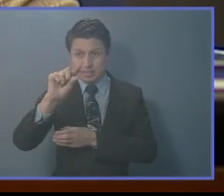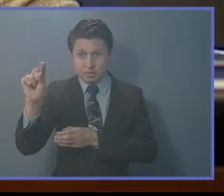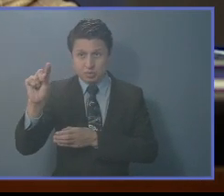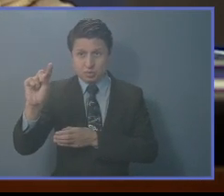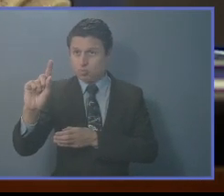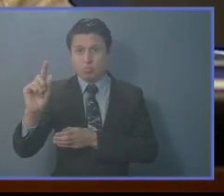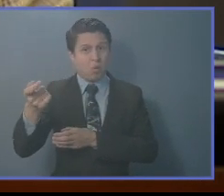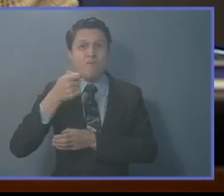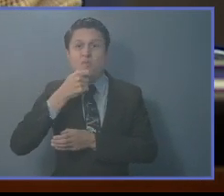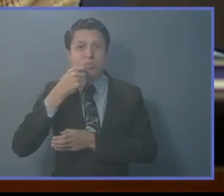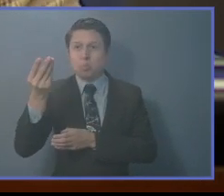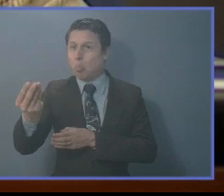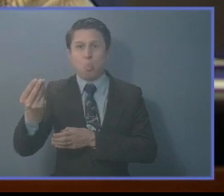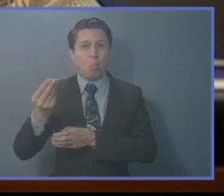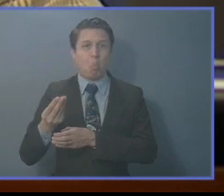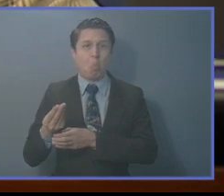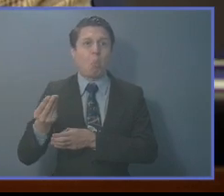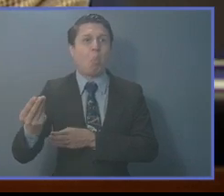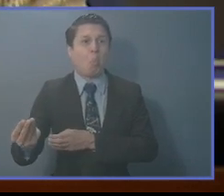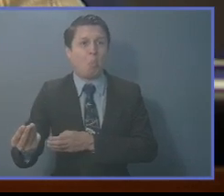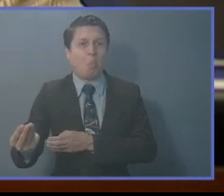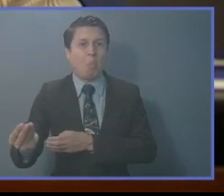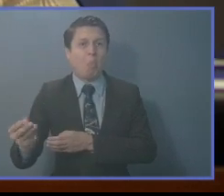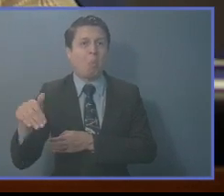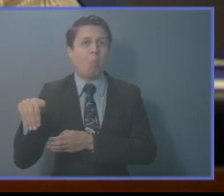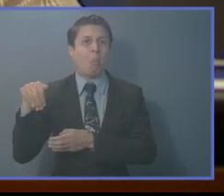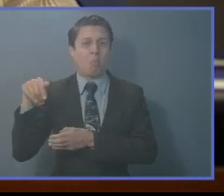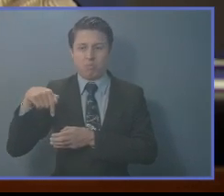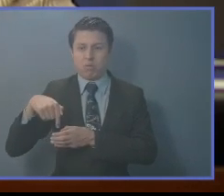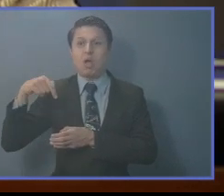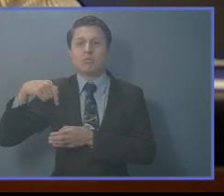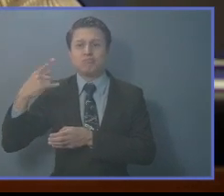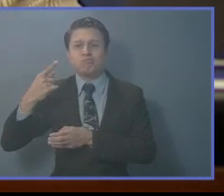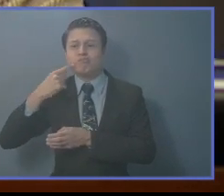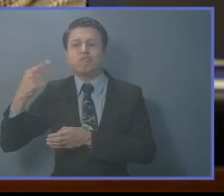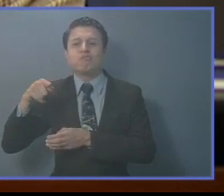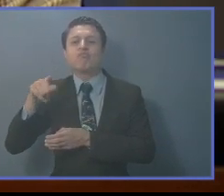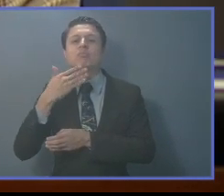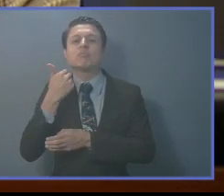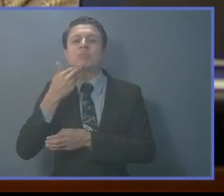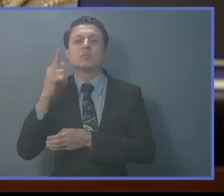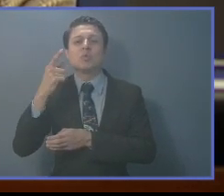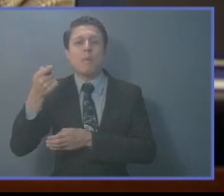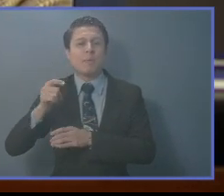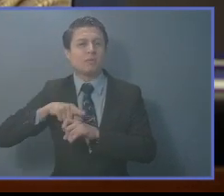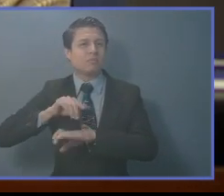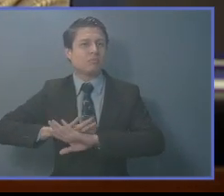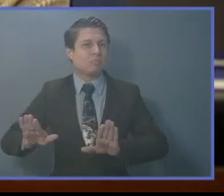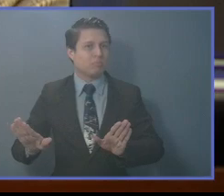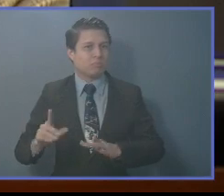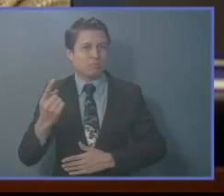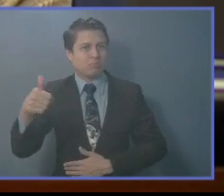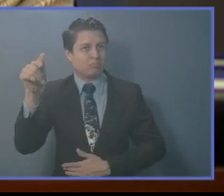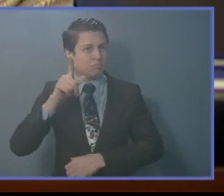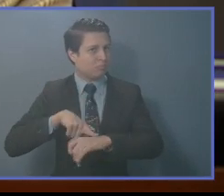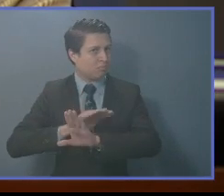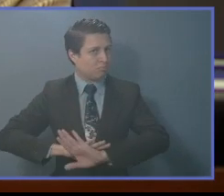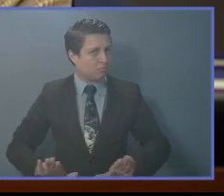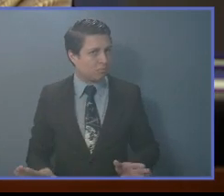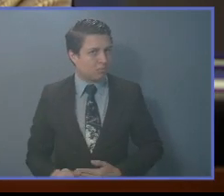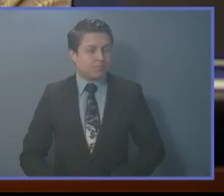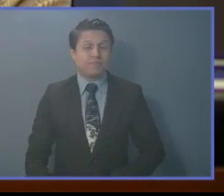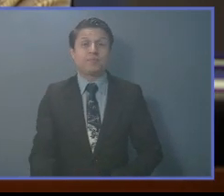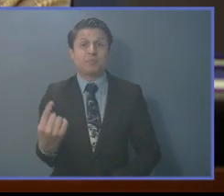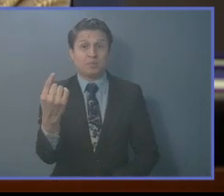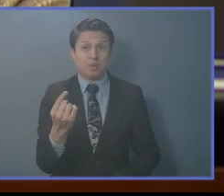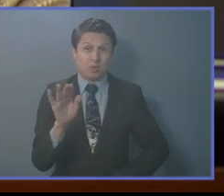salario mínimo al sector comercio y servicios e inhabilitación en el cargo por un periodo de 1 mes. El funcionario empleado responsable